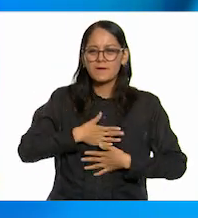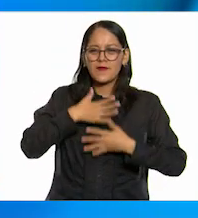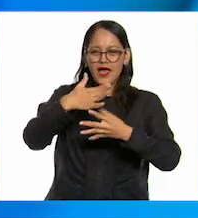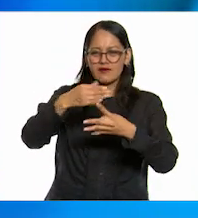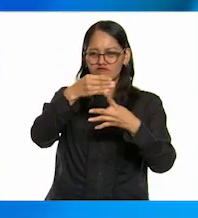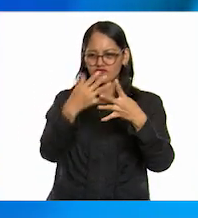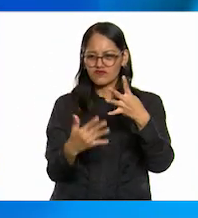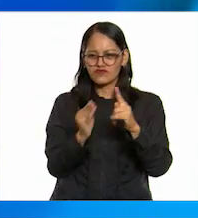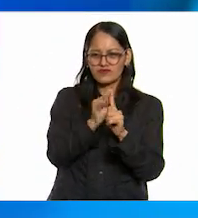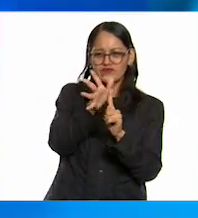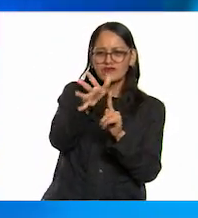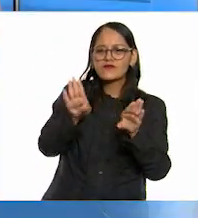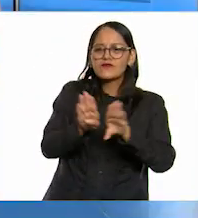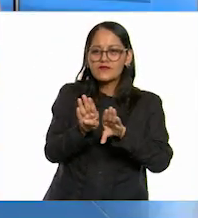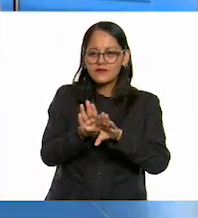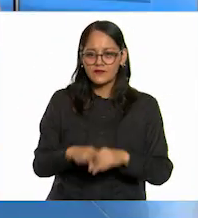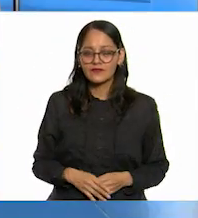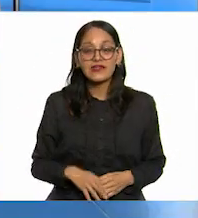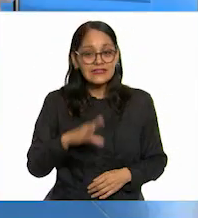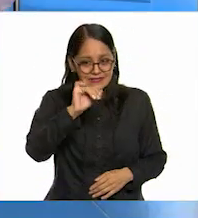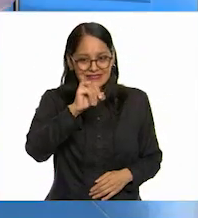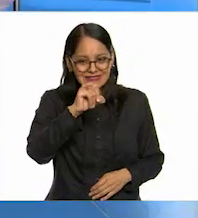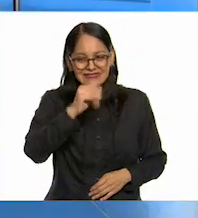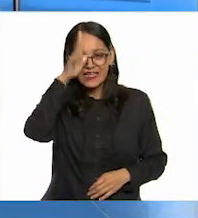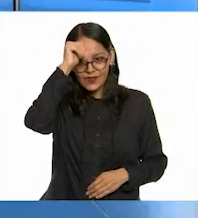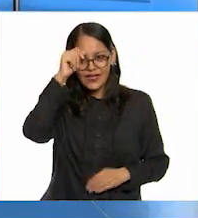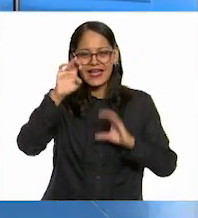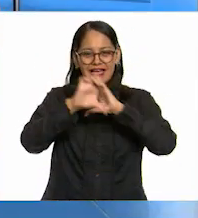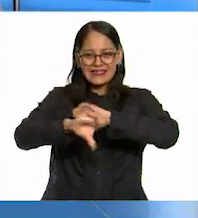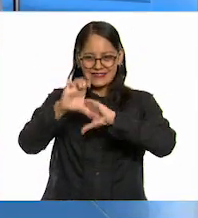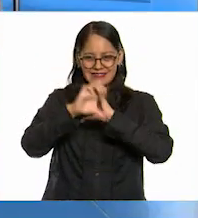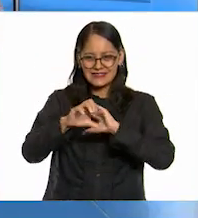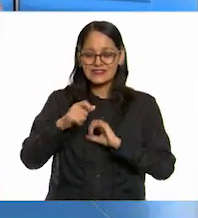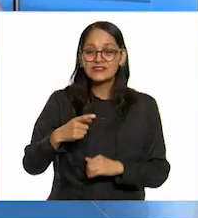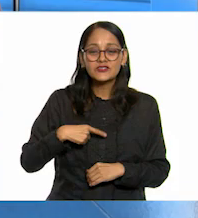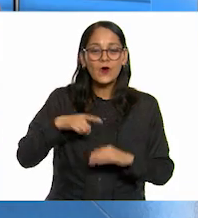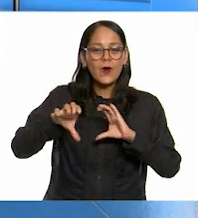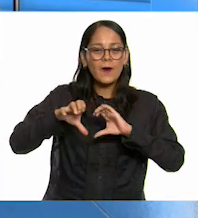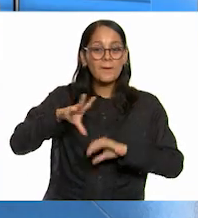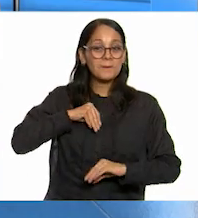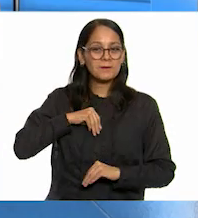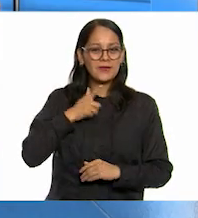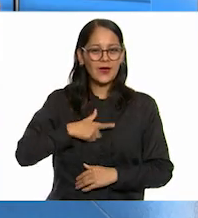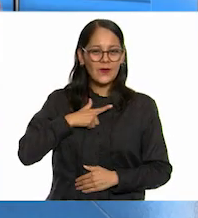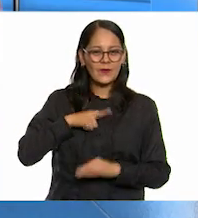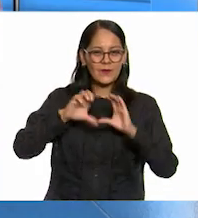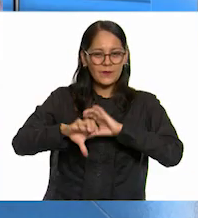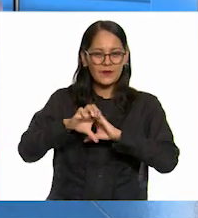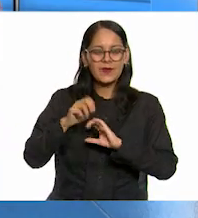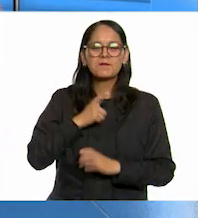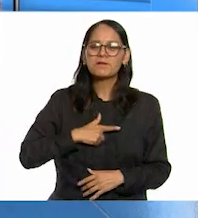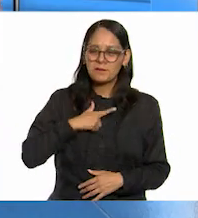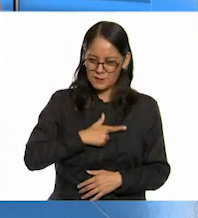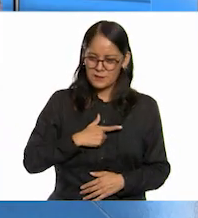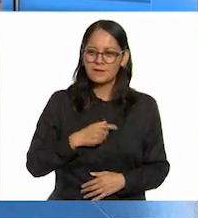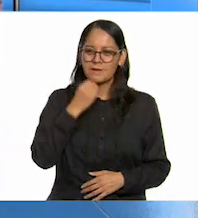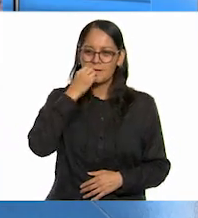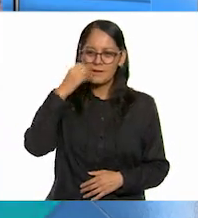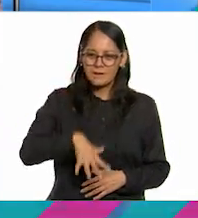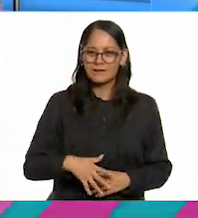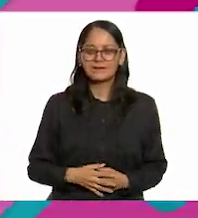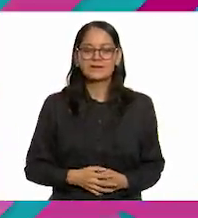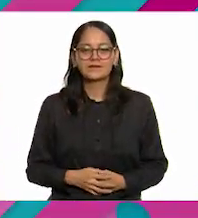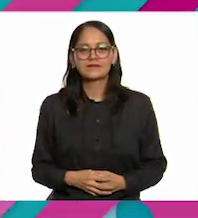las emociones del asco? Sí, esa canción es muy pegajosa y me agrada. Me encanta.